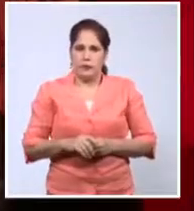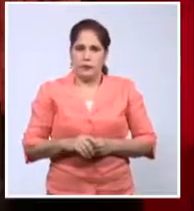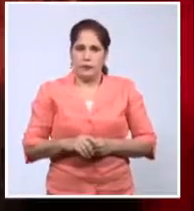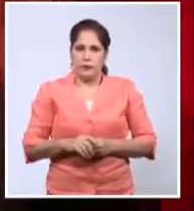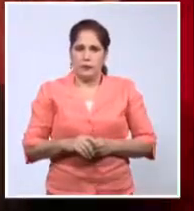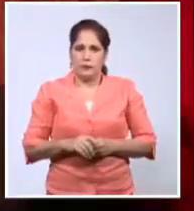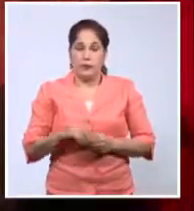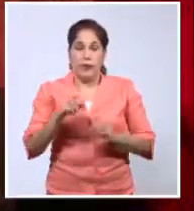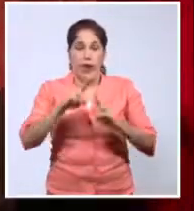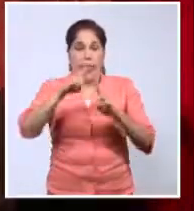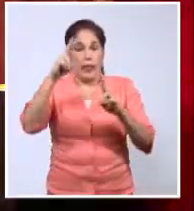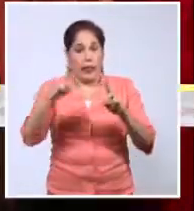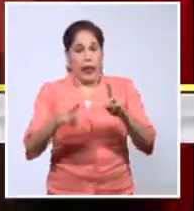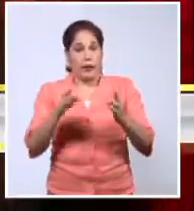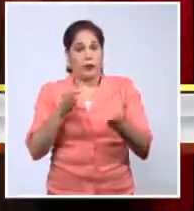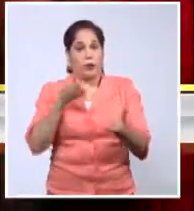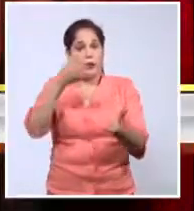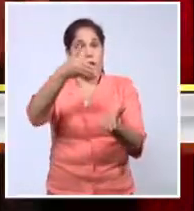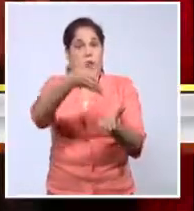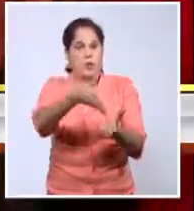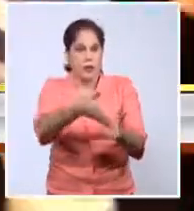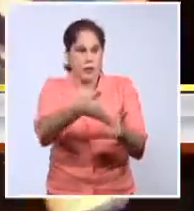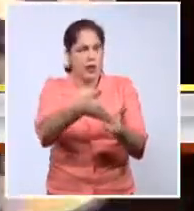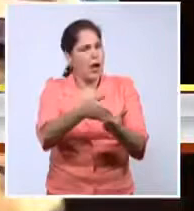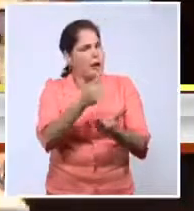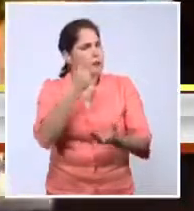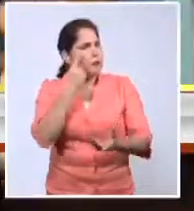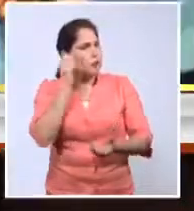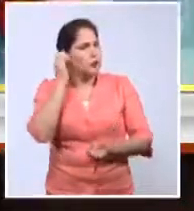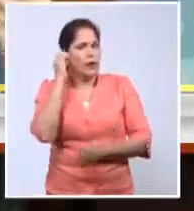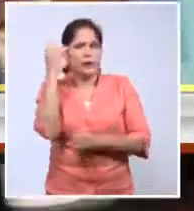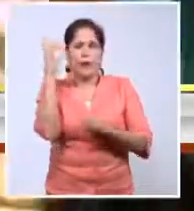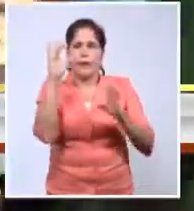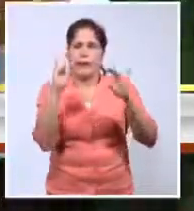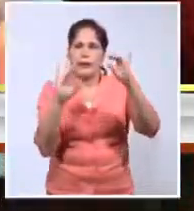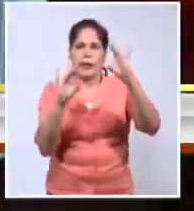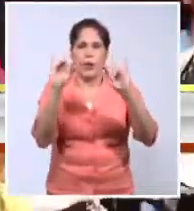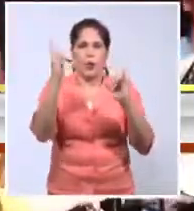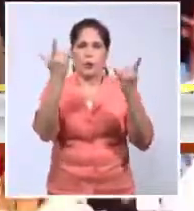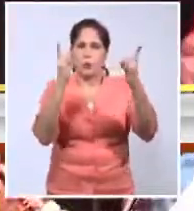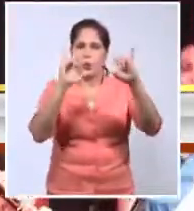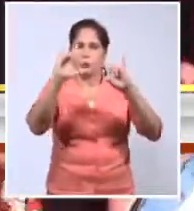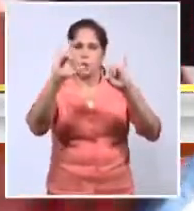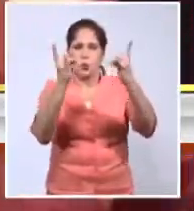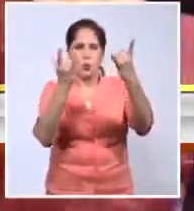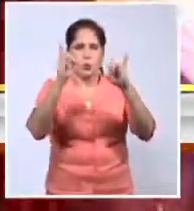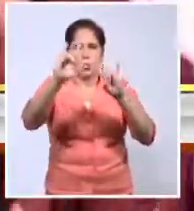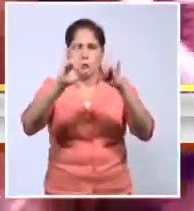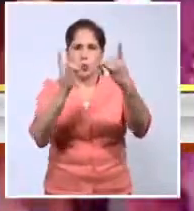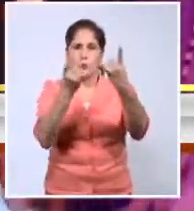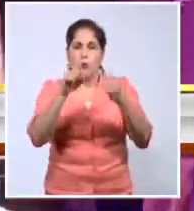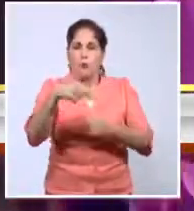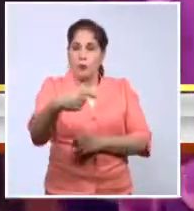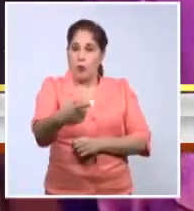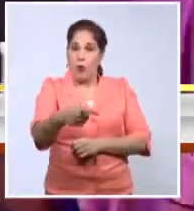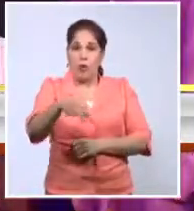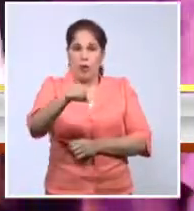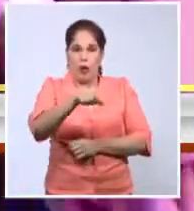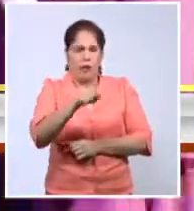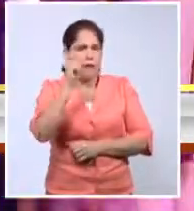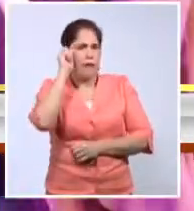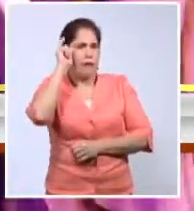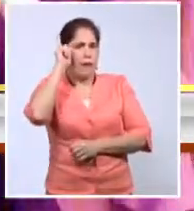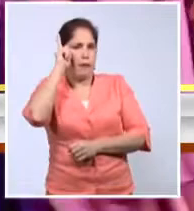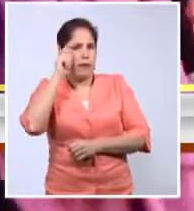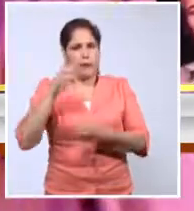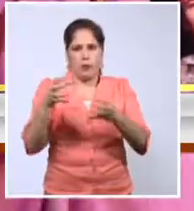Llegar a Teatro de las Emociones es un encuentro con la magia de los títeres y sumergirse en ese universo creativo en el que día a día están inmersos quienes forman parte de